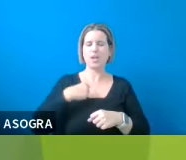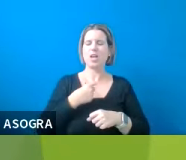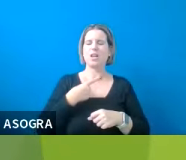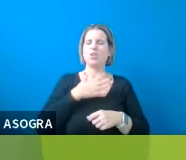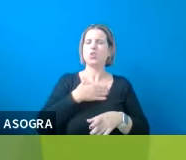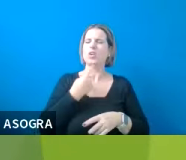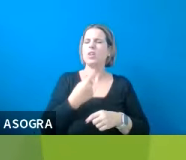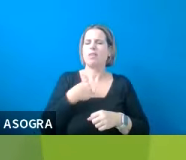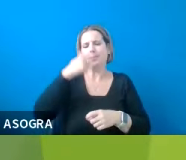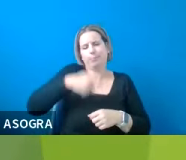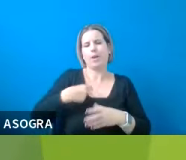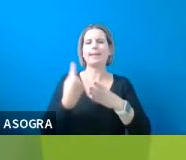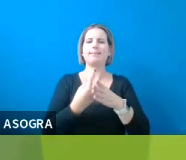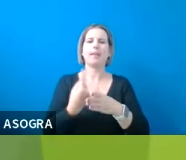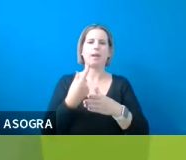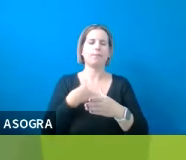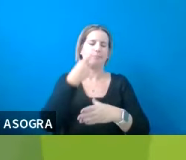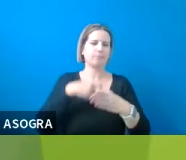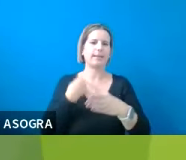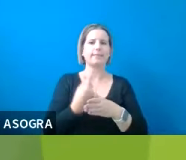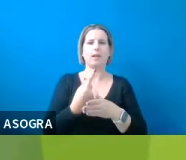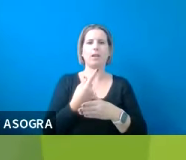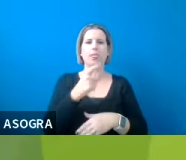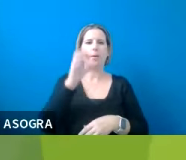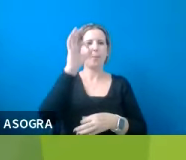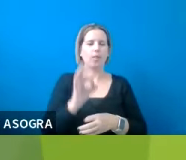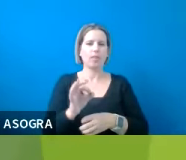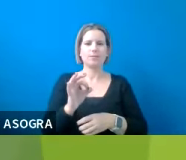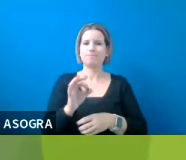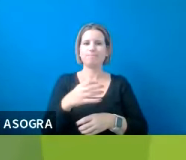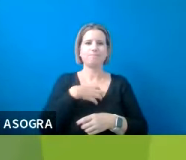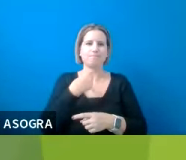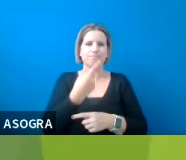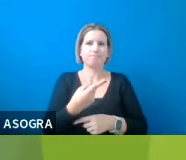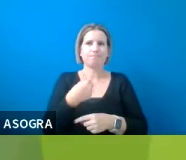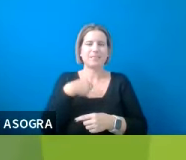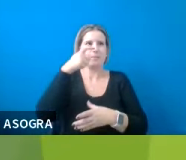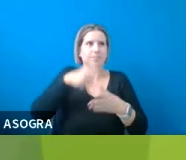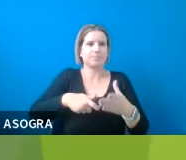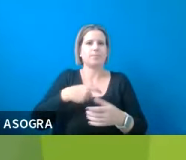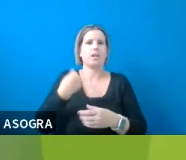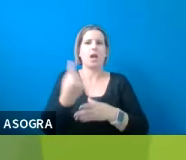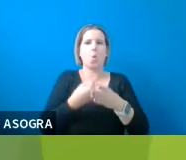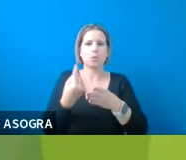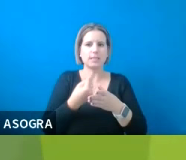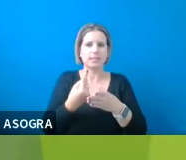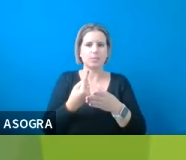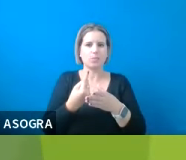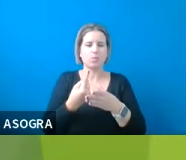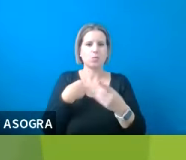o el 100% de las veces no voy a poder decir soy una persona con autismo y